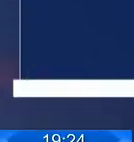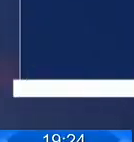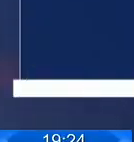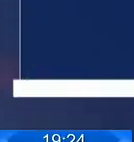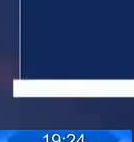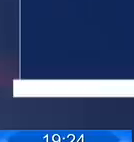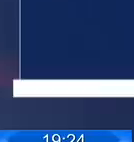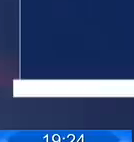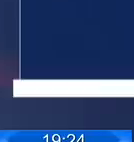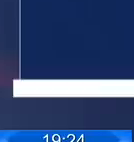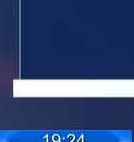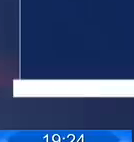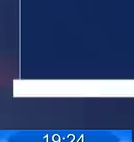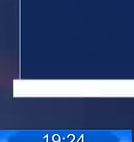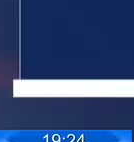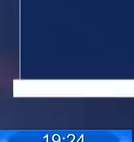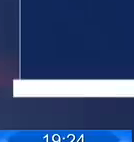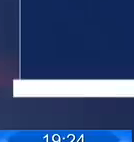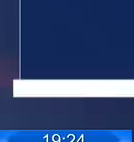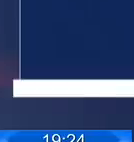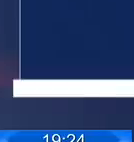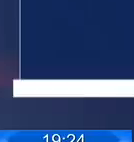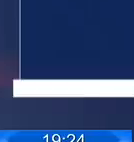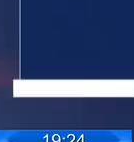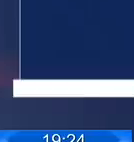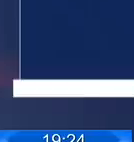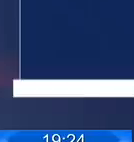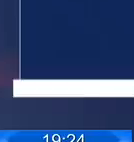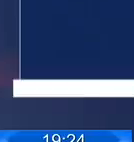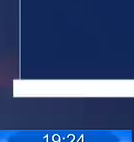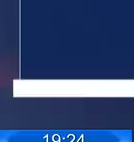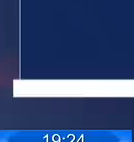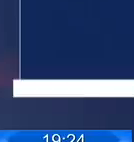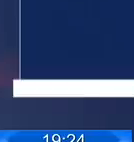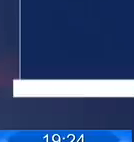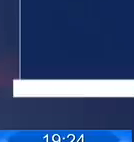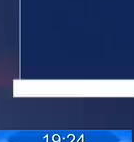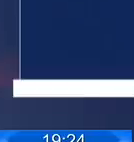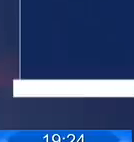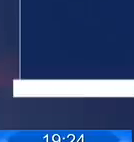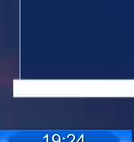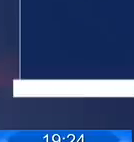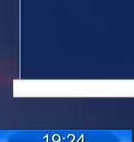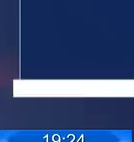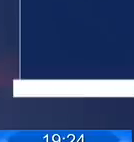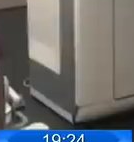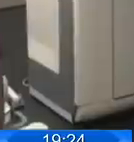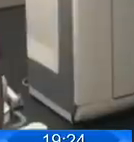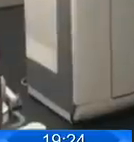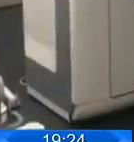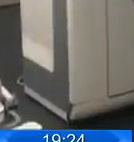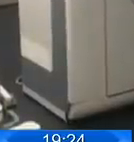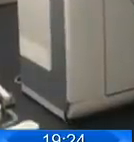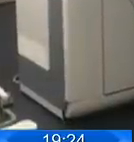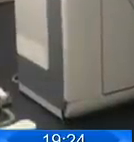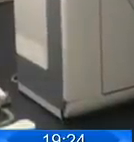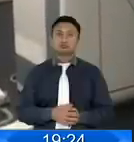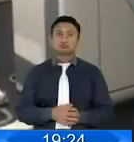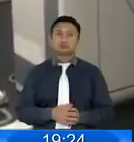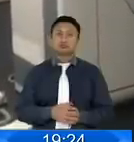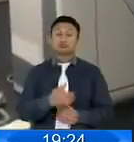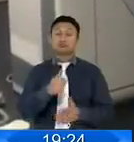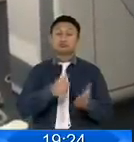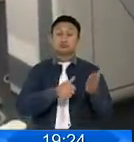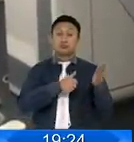en donde hay 966 camas disponibles, es decir, un 48%. Ceballos también asegura que se ha